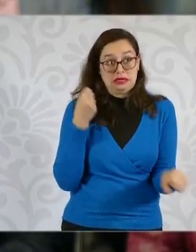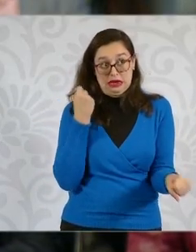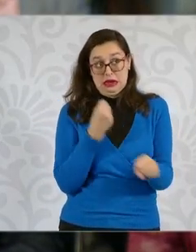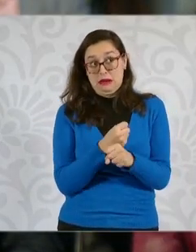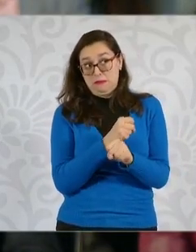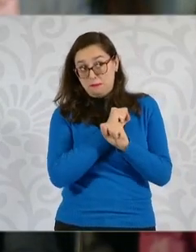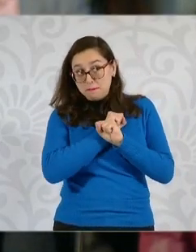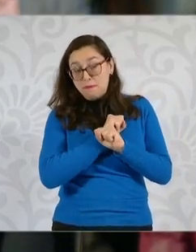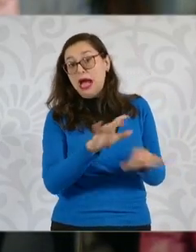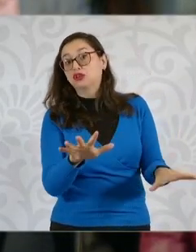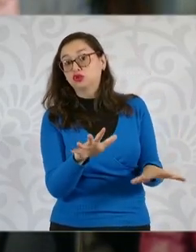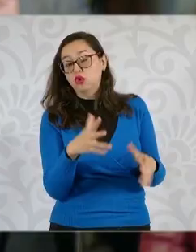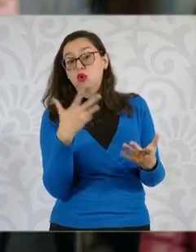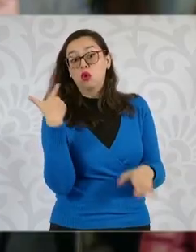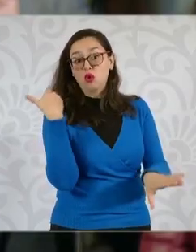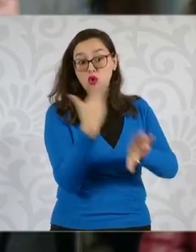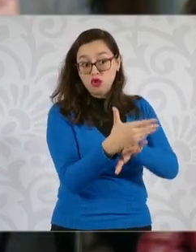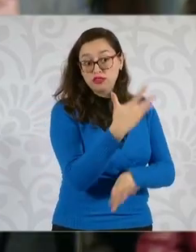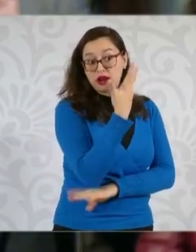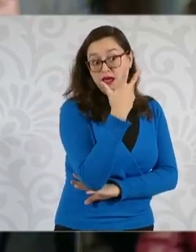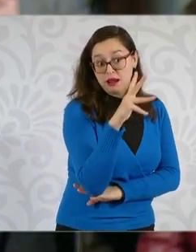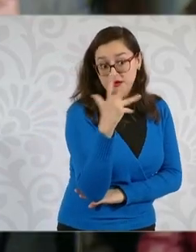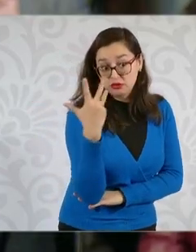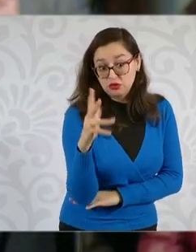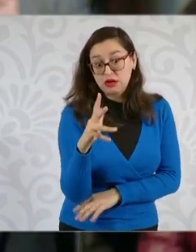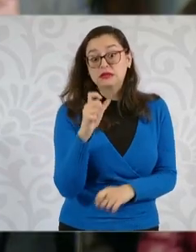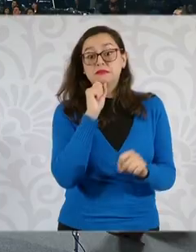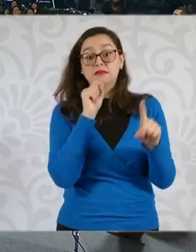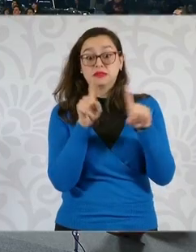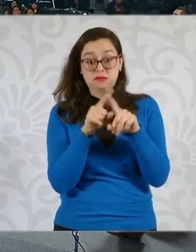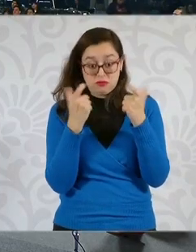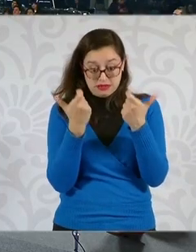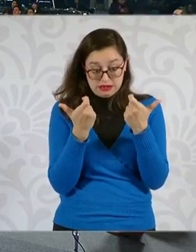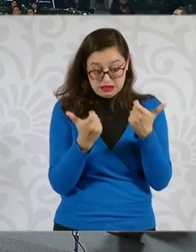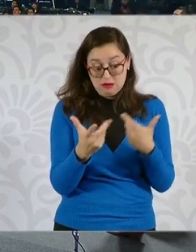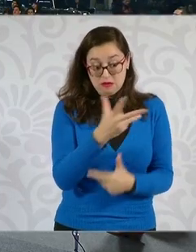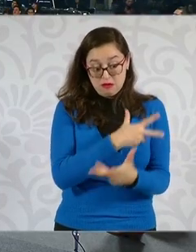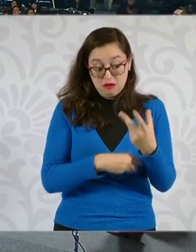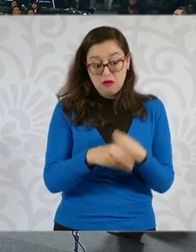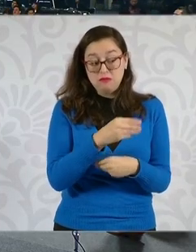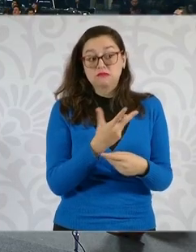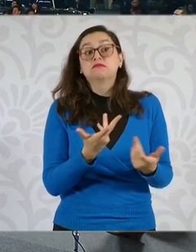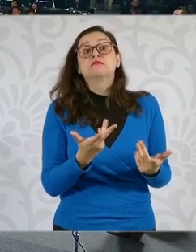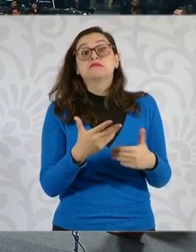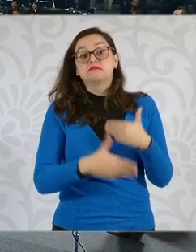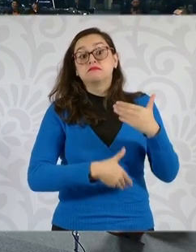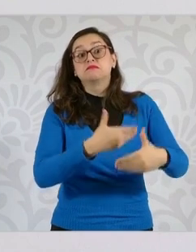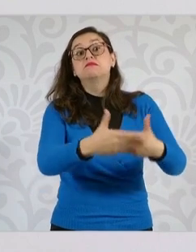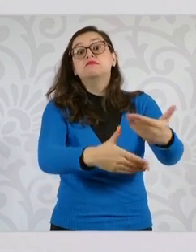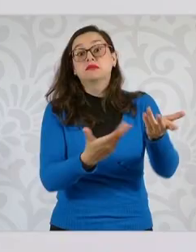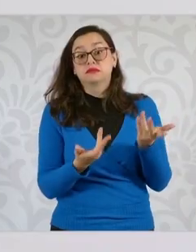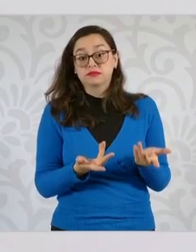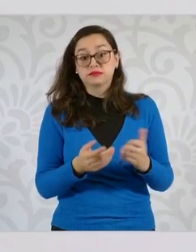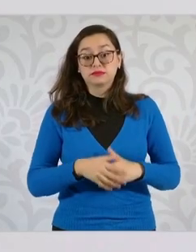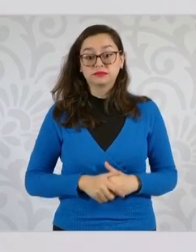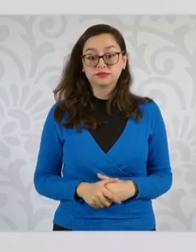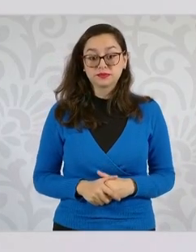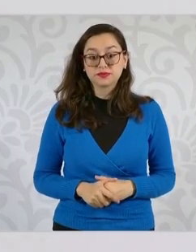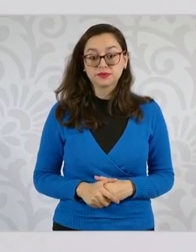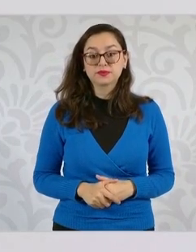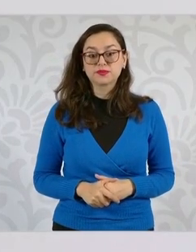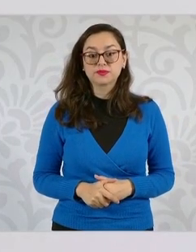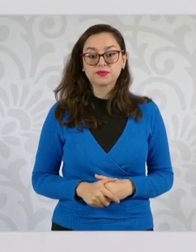económico y ambiental se espera a corto y largo plazo para los hidalguenses? Bueno, sobre el primer